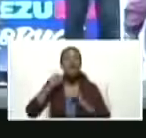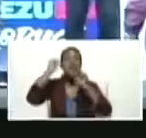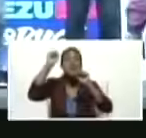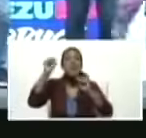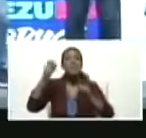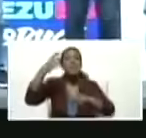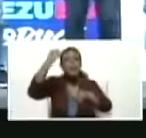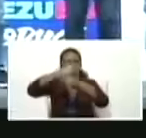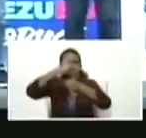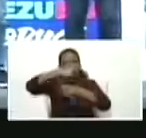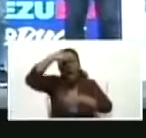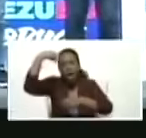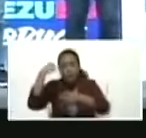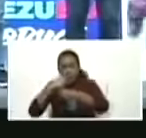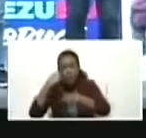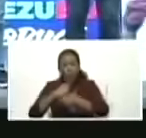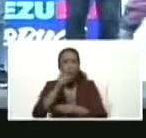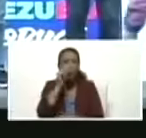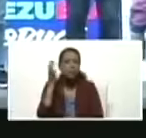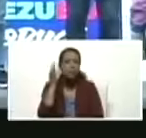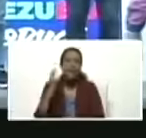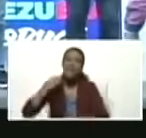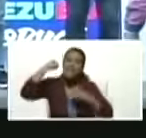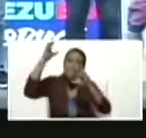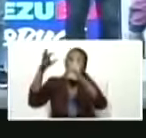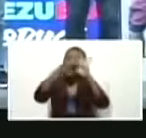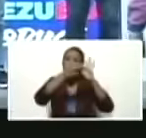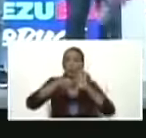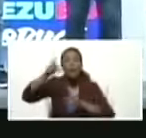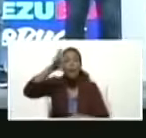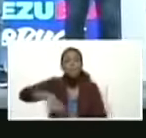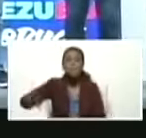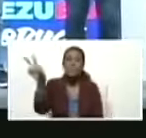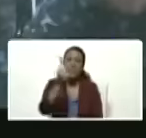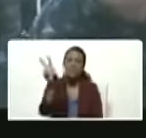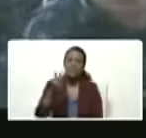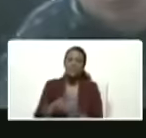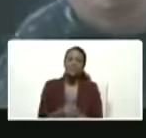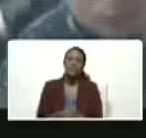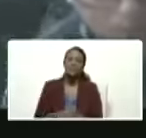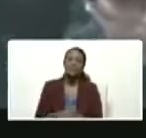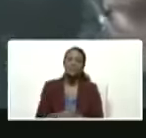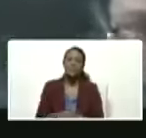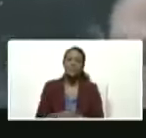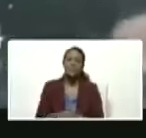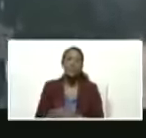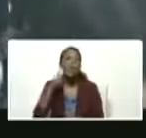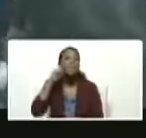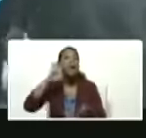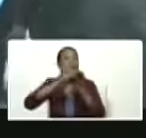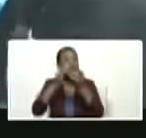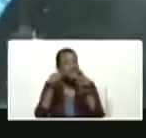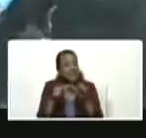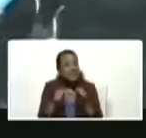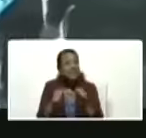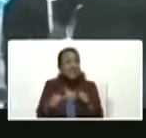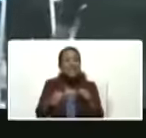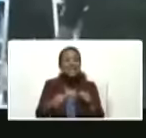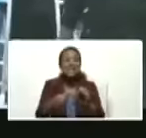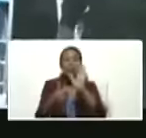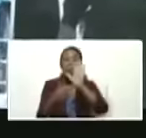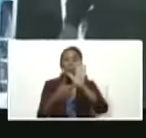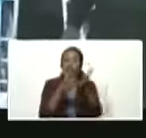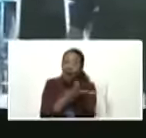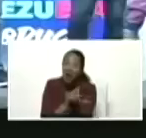la clase obrera! ¡Que viva la unión de Venezuela! Y para seguir marcando